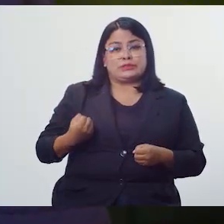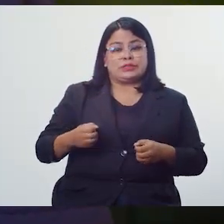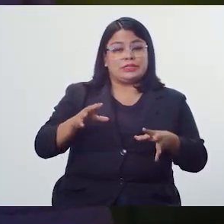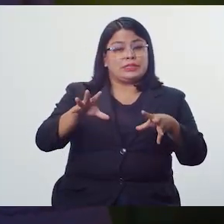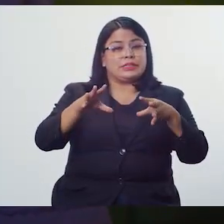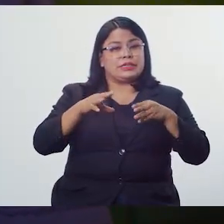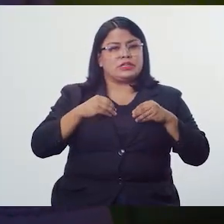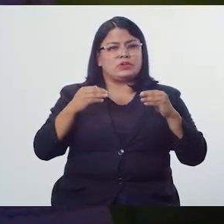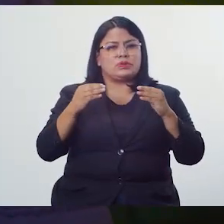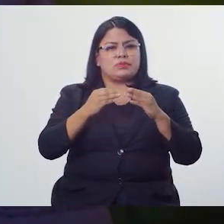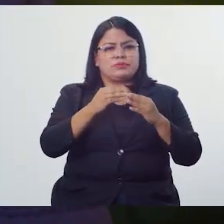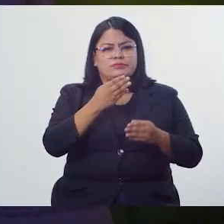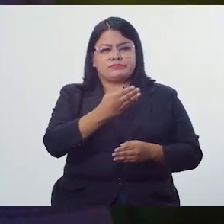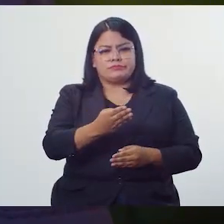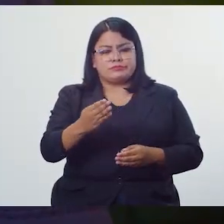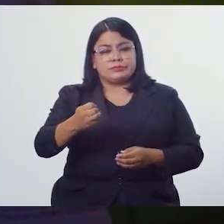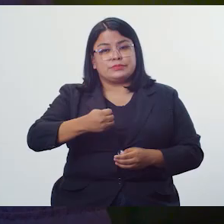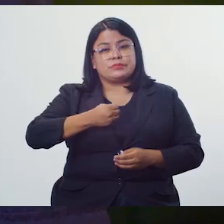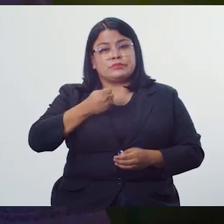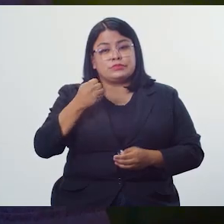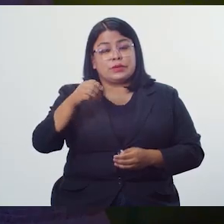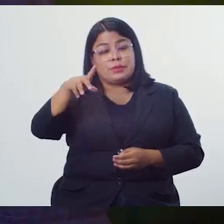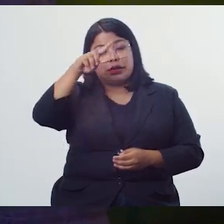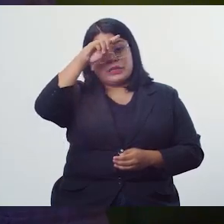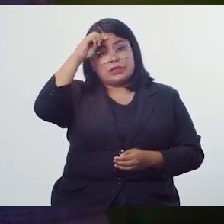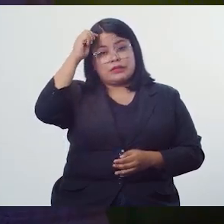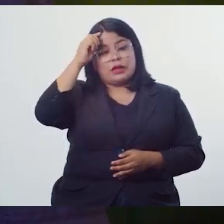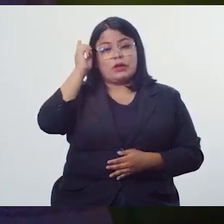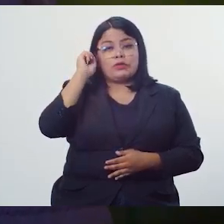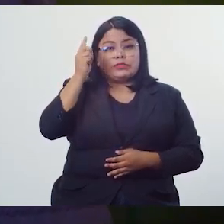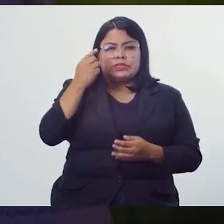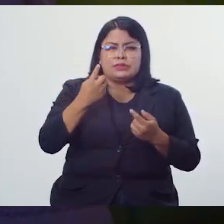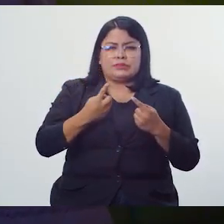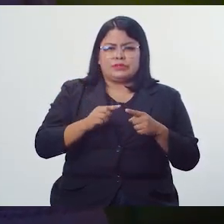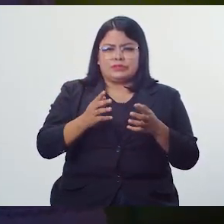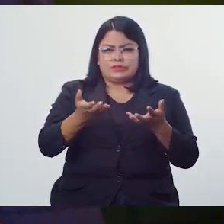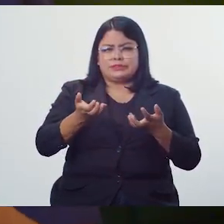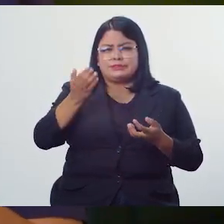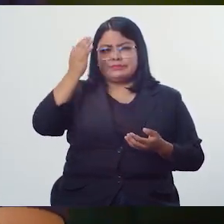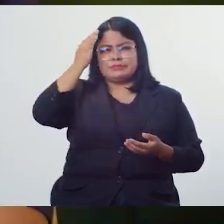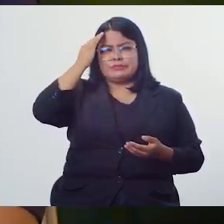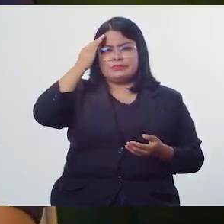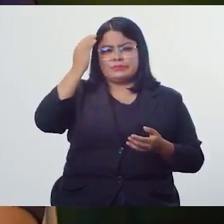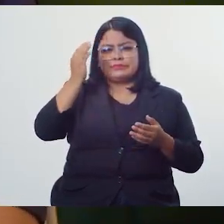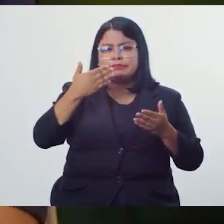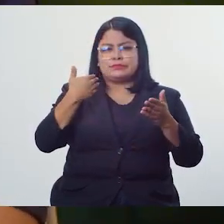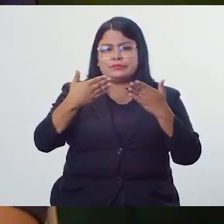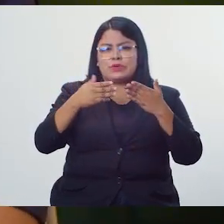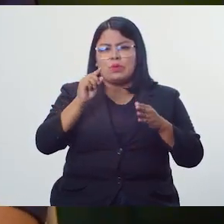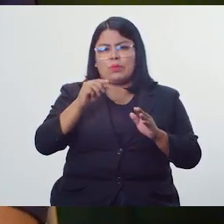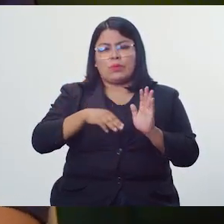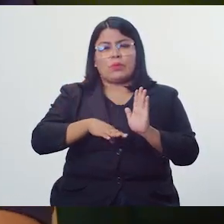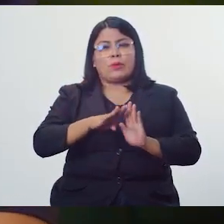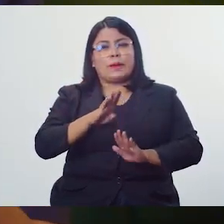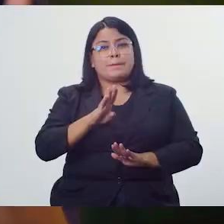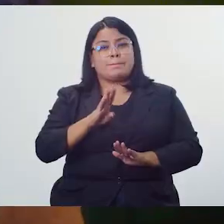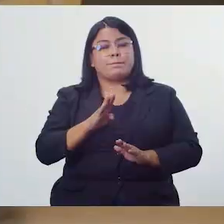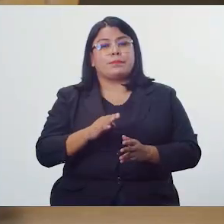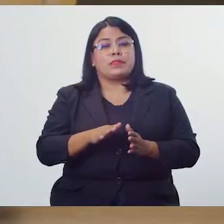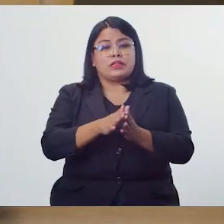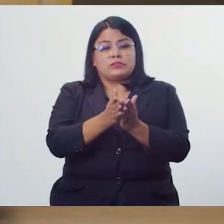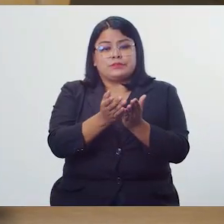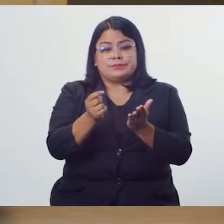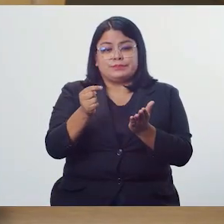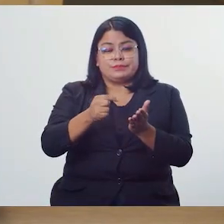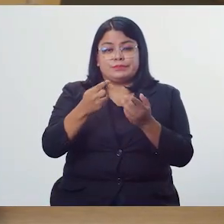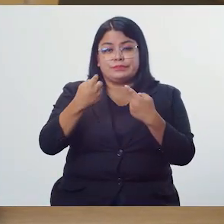estudiantes, además de ser una herramienta fundamental para el trabajo docente. Pero quisiéramos saber si nos puedes explicar un poco acerca de las